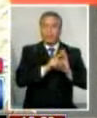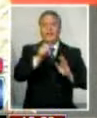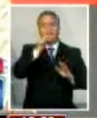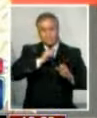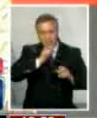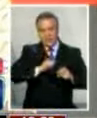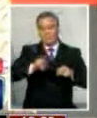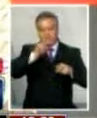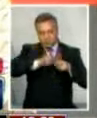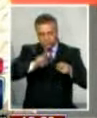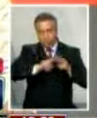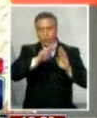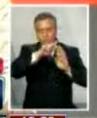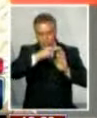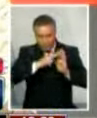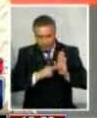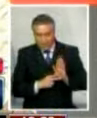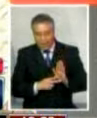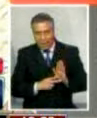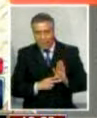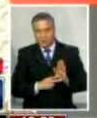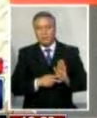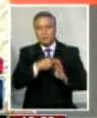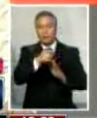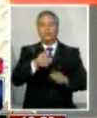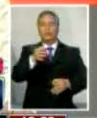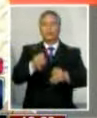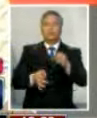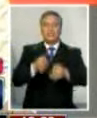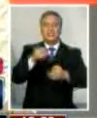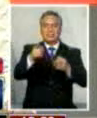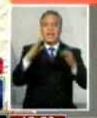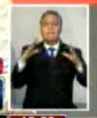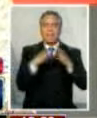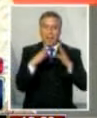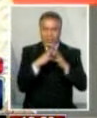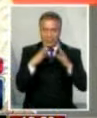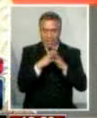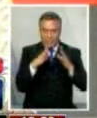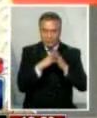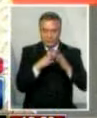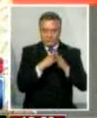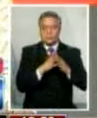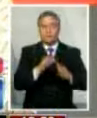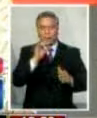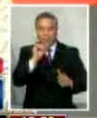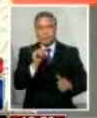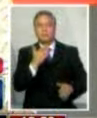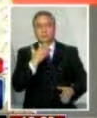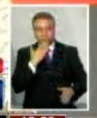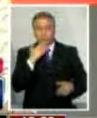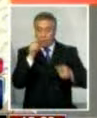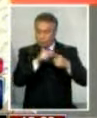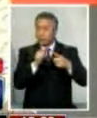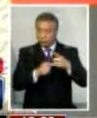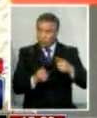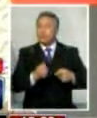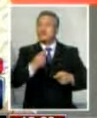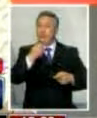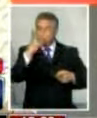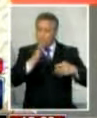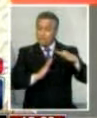enmendar, modificar la justicia militar. Y en ese sentido tenemos varios pendientes